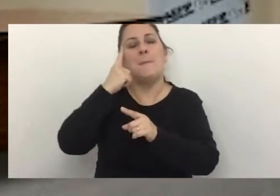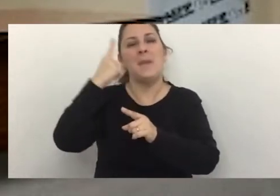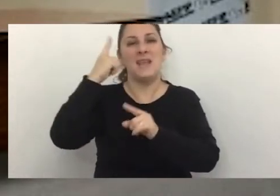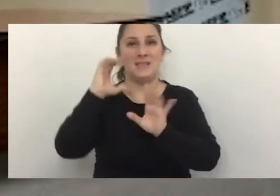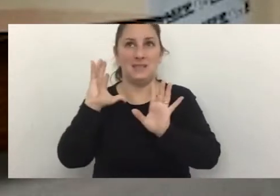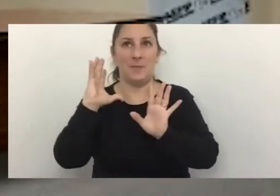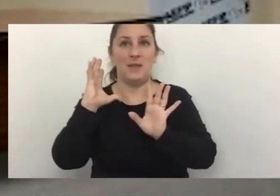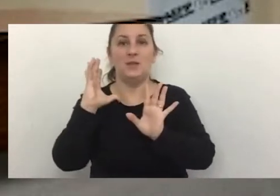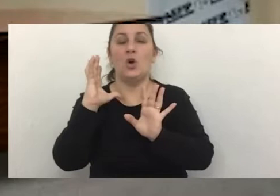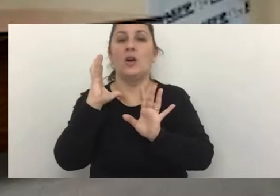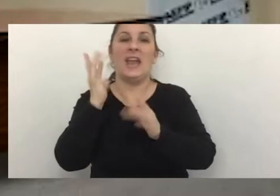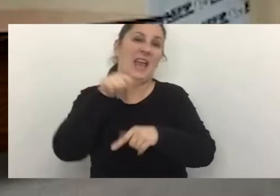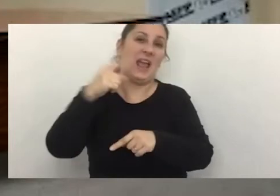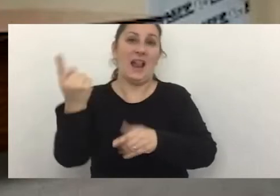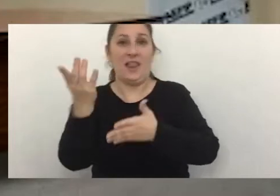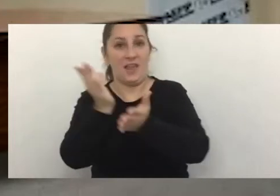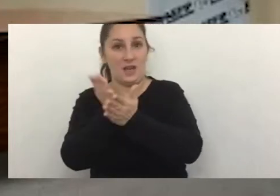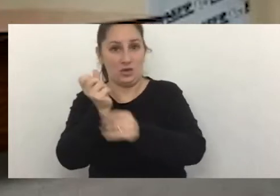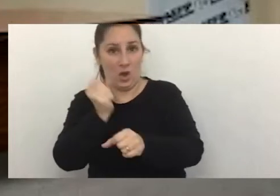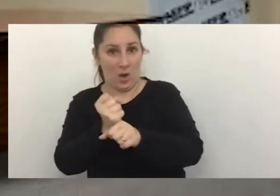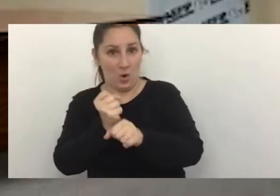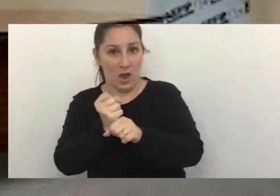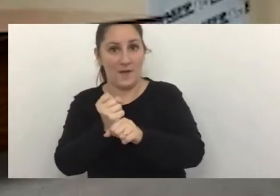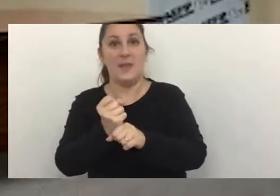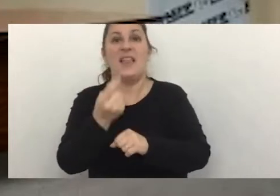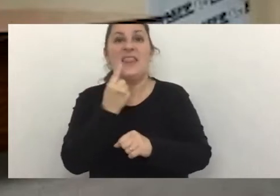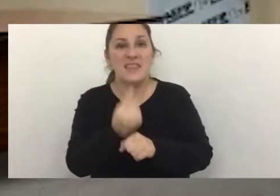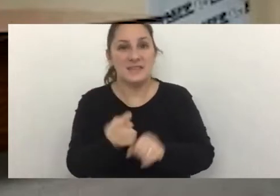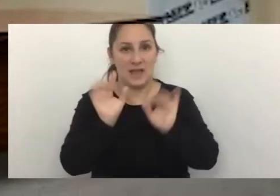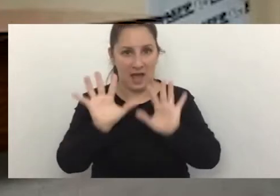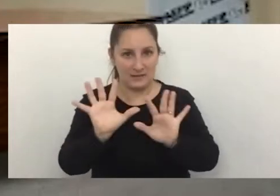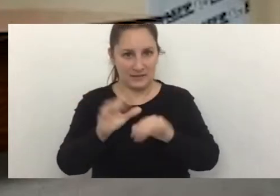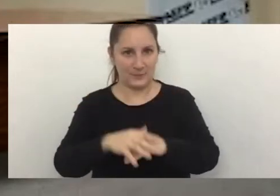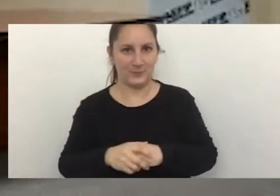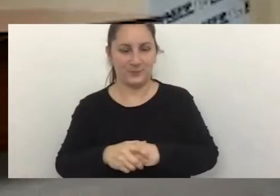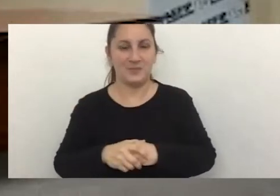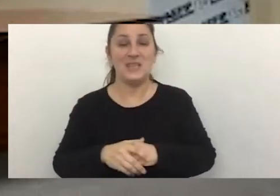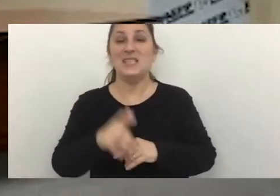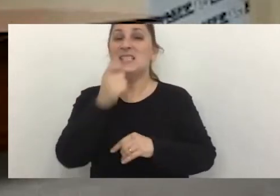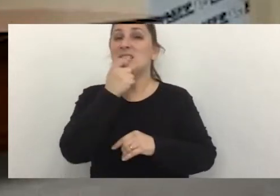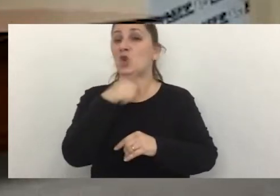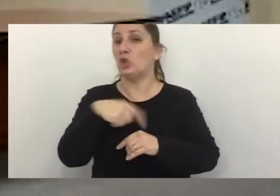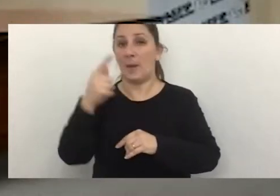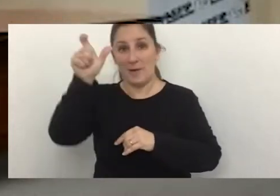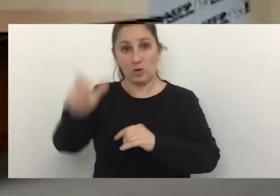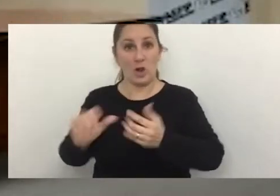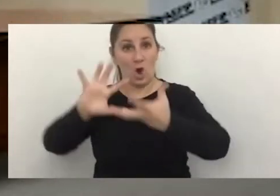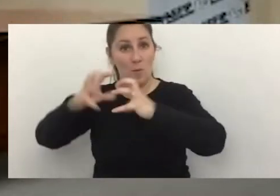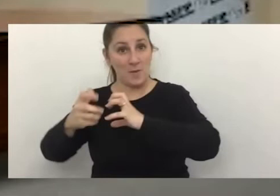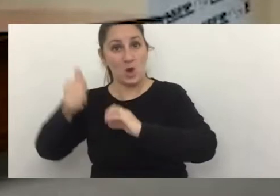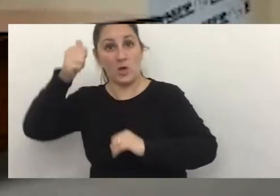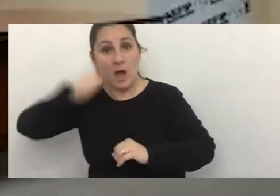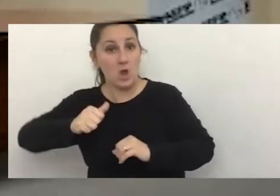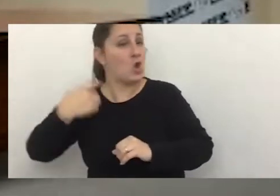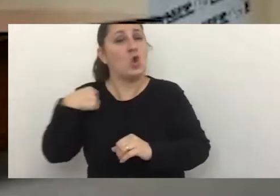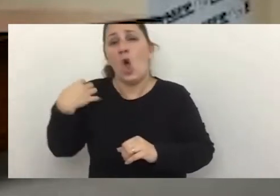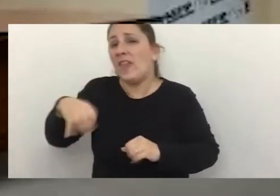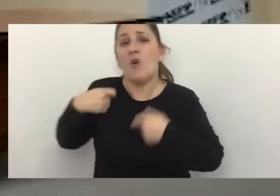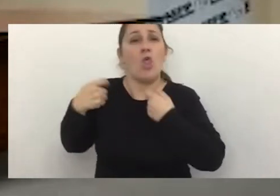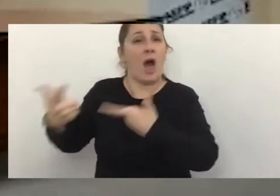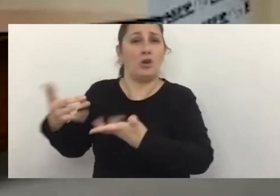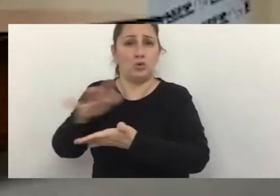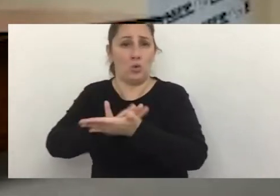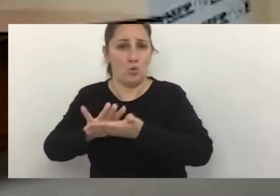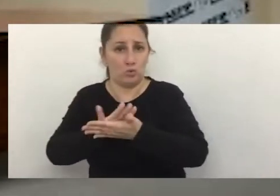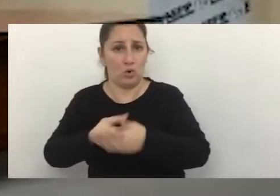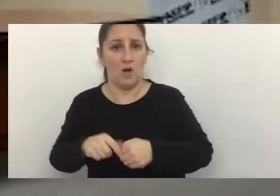derecho laboral, que dice eso, es decir, si yo daño a otro, tengo que reparar. Y la reparación